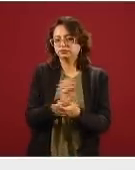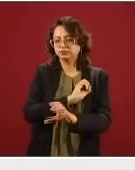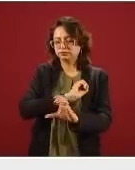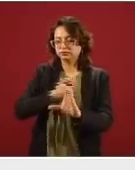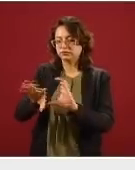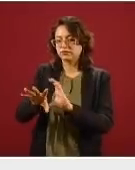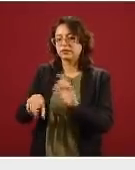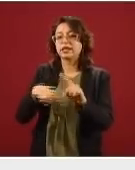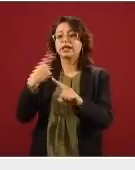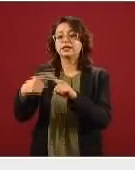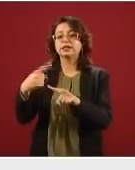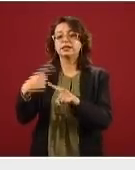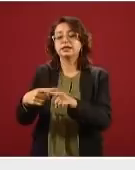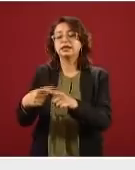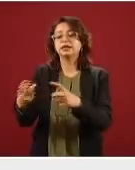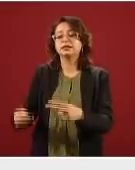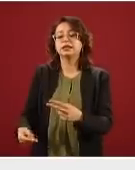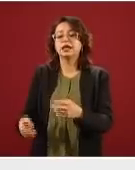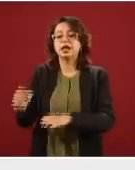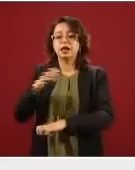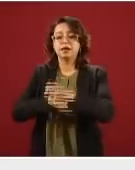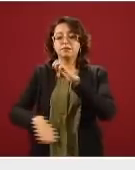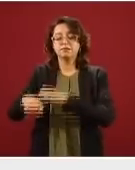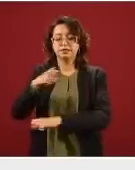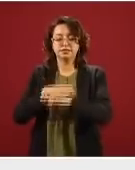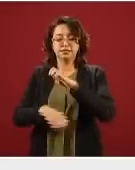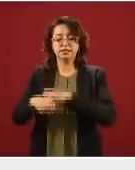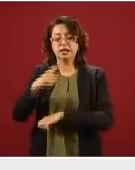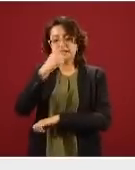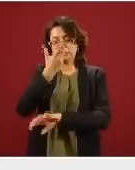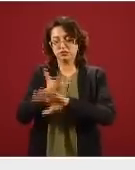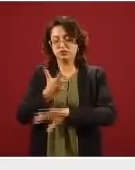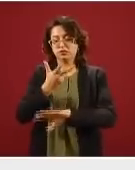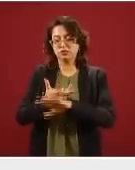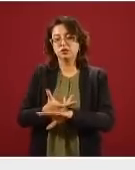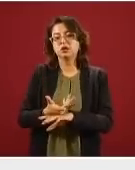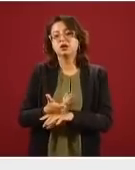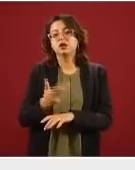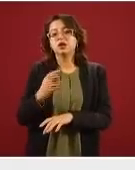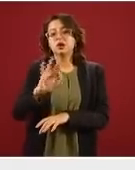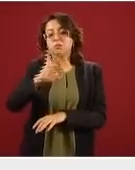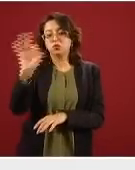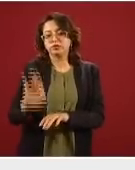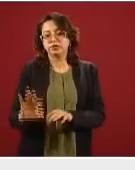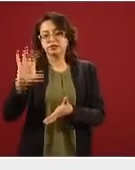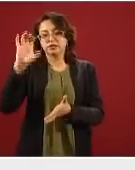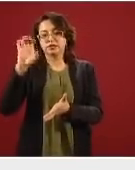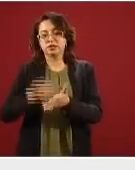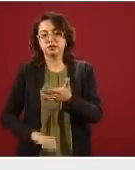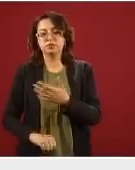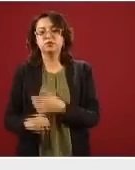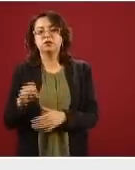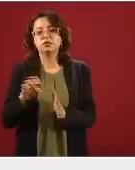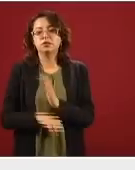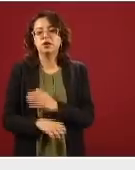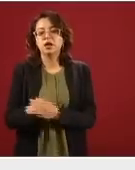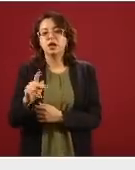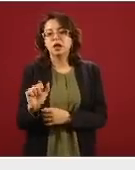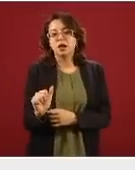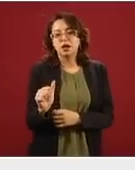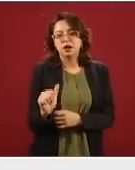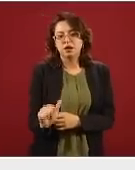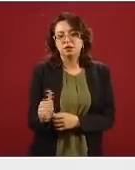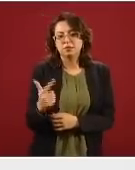que es la empresa americana? ¿Cuál es el promedio de comisión que cobran? Ahí pueden ver Pagafón,